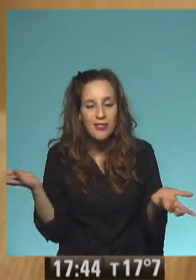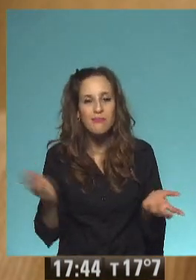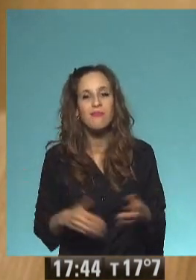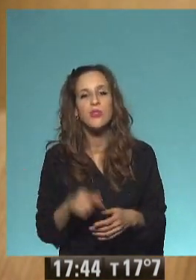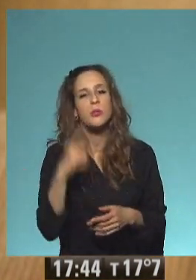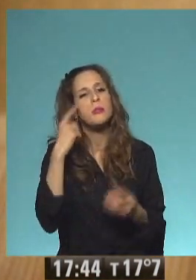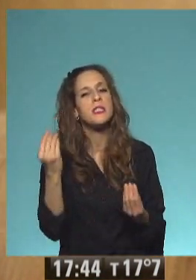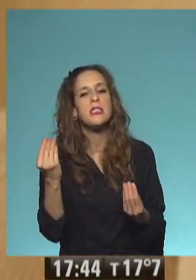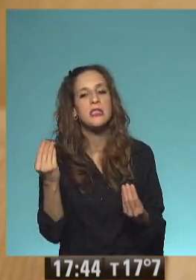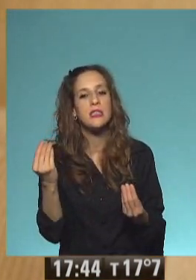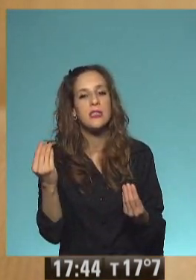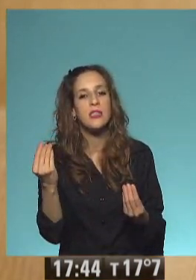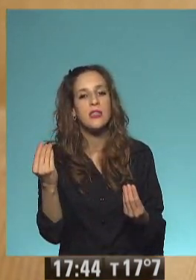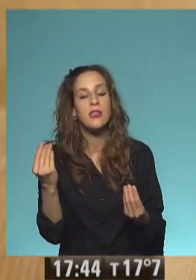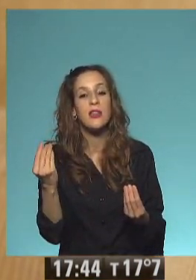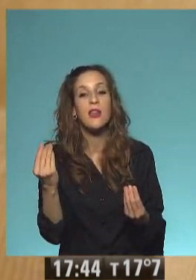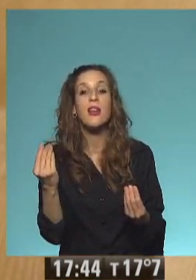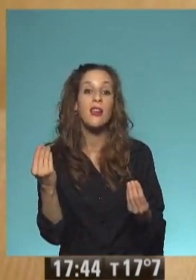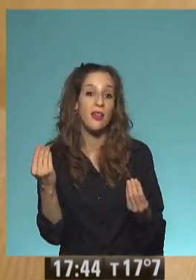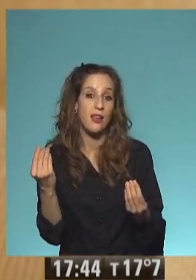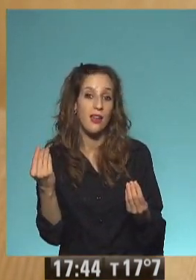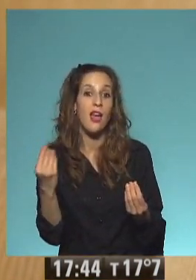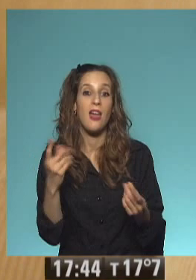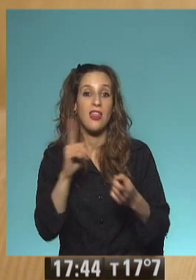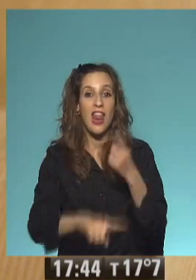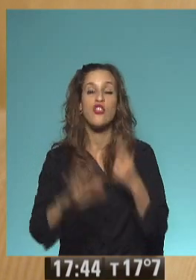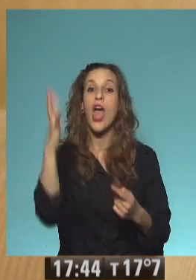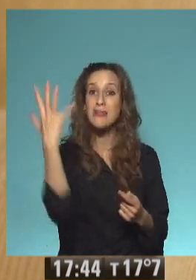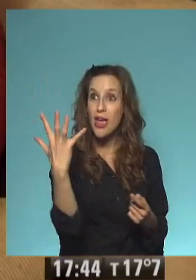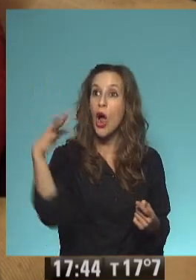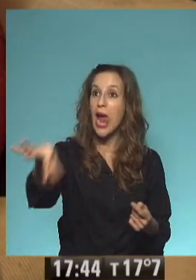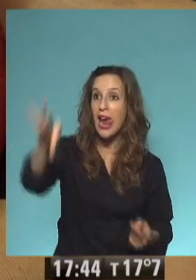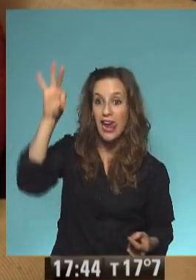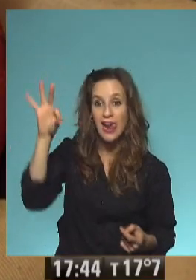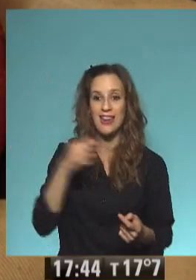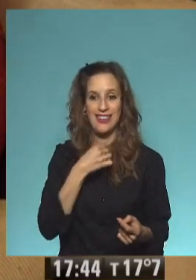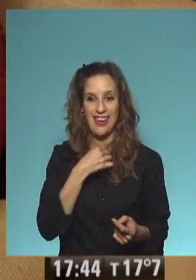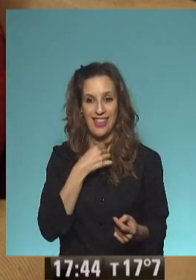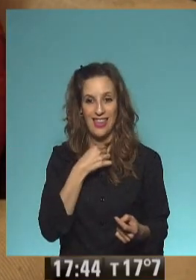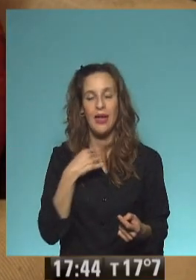ver, ¿qué supones? Lo sacaríamos al espejo. ¿Por qué? Porque pensaría que el espejo es otra